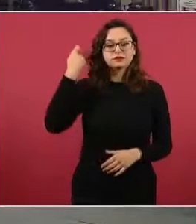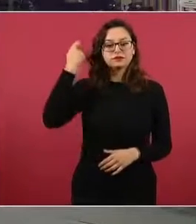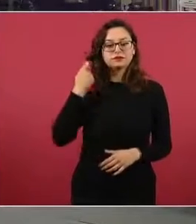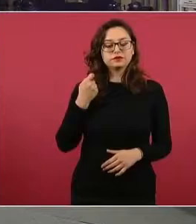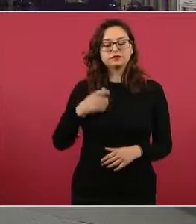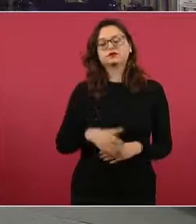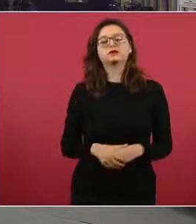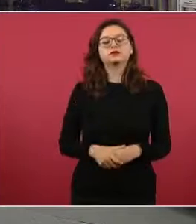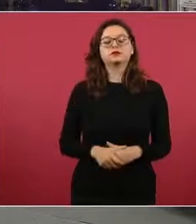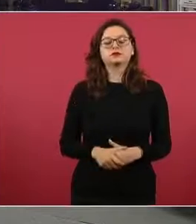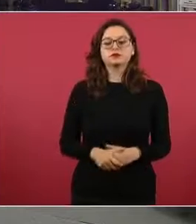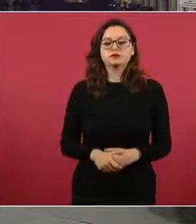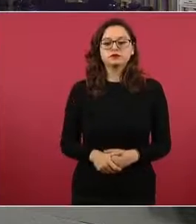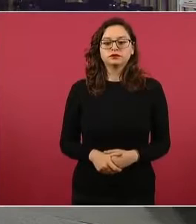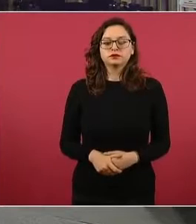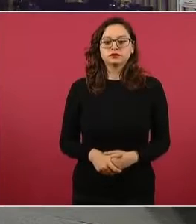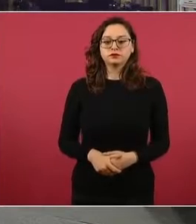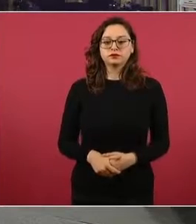miren,